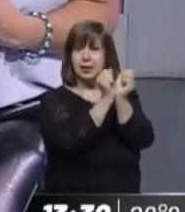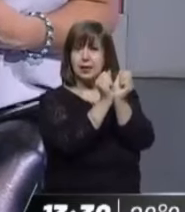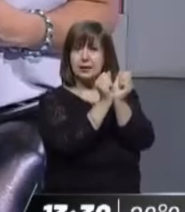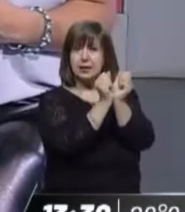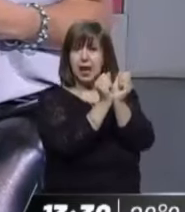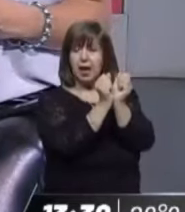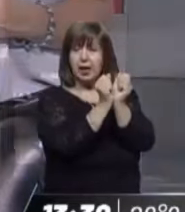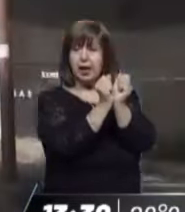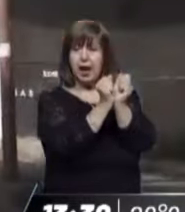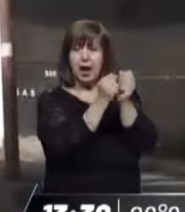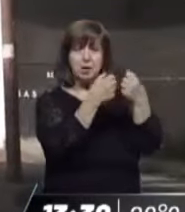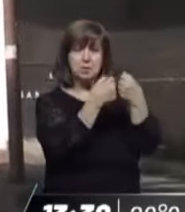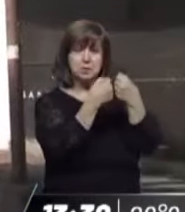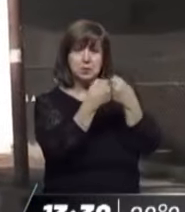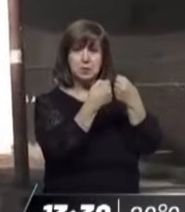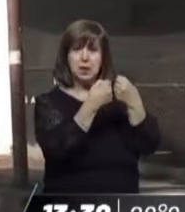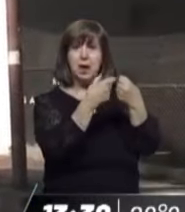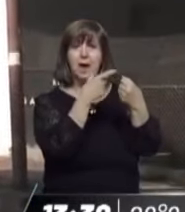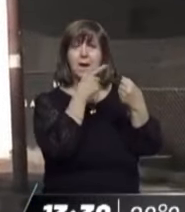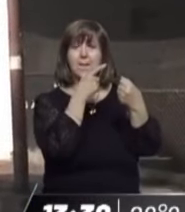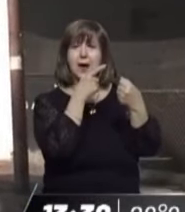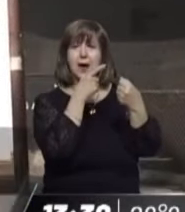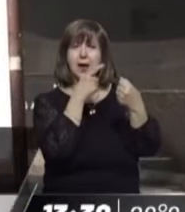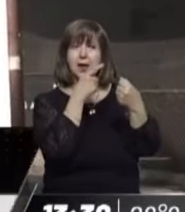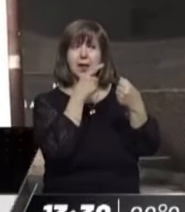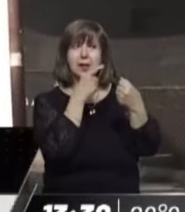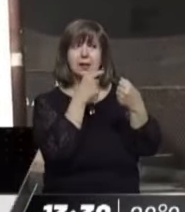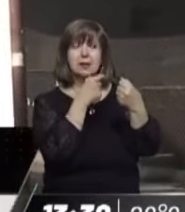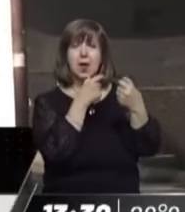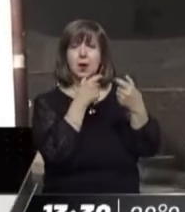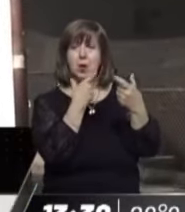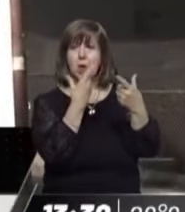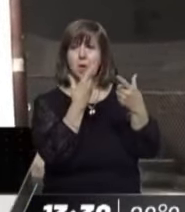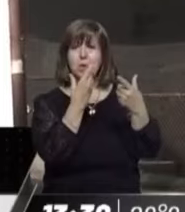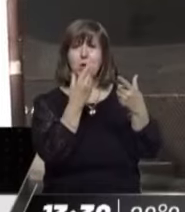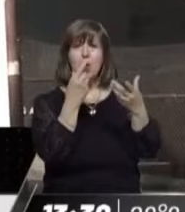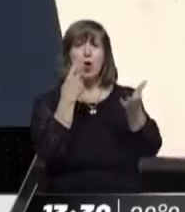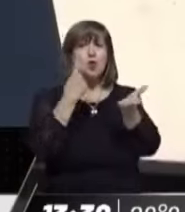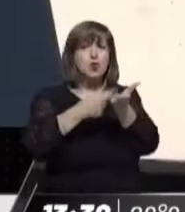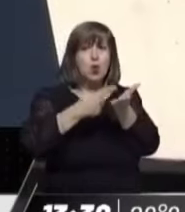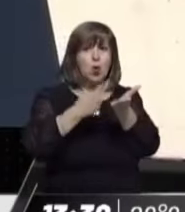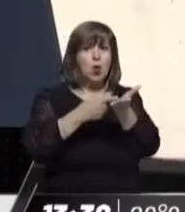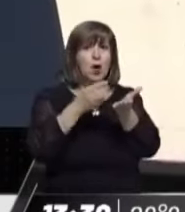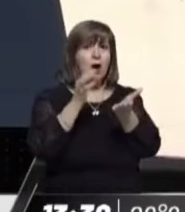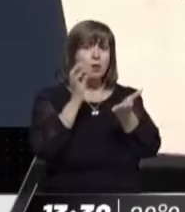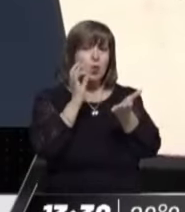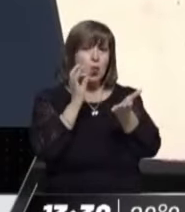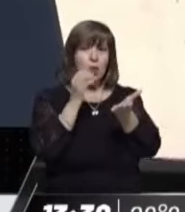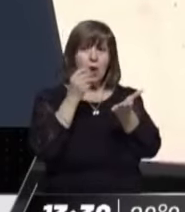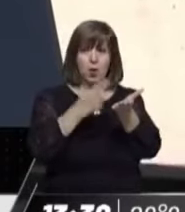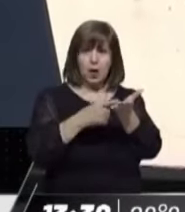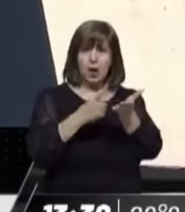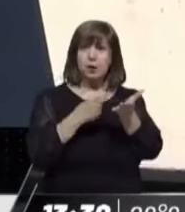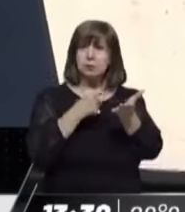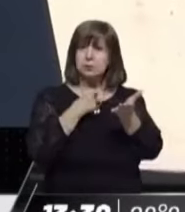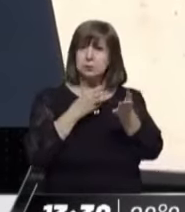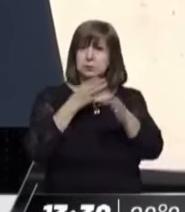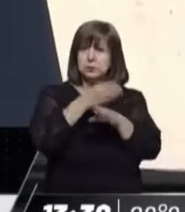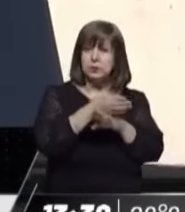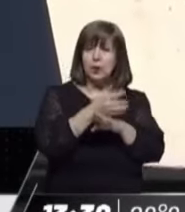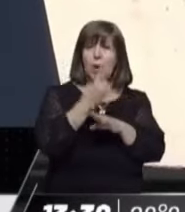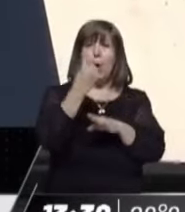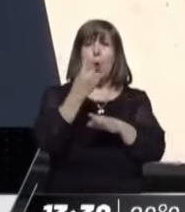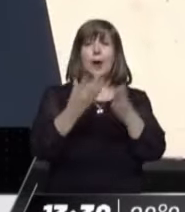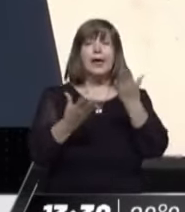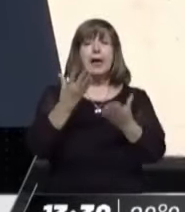en la mira por intentar ingresar droga hacia el interior del penal fue sorprendido intentando ingresar más de 1 kil de